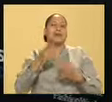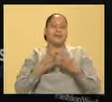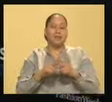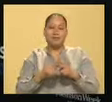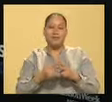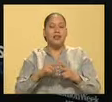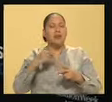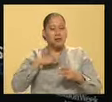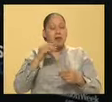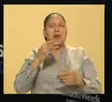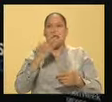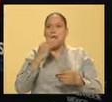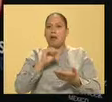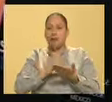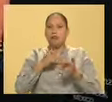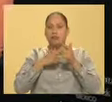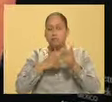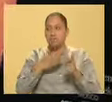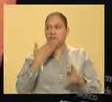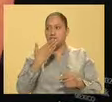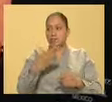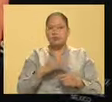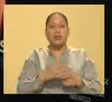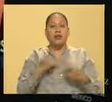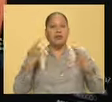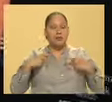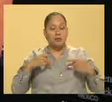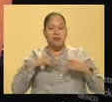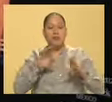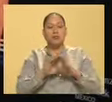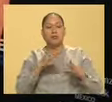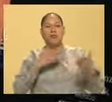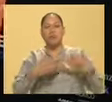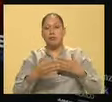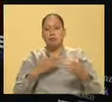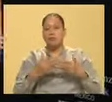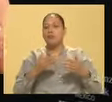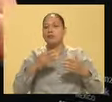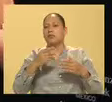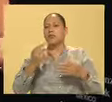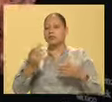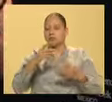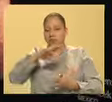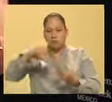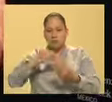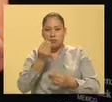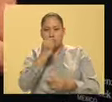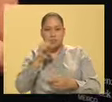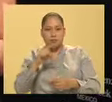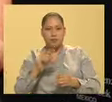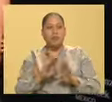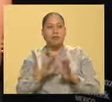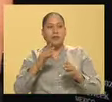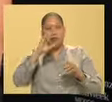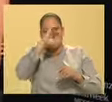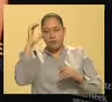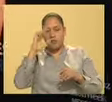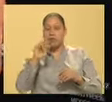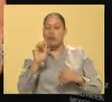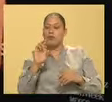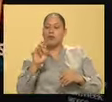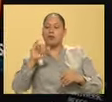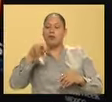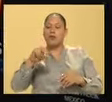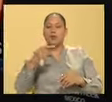maravilla poder seguir en esto y ser una persona que vive de la moda mexicana. Bueno, el retrato de Dorian Gray, créanme que lo conozco desde